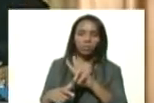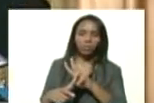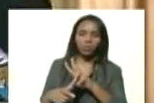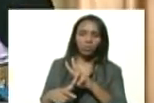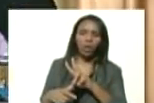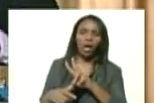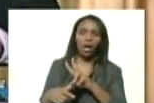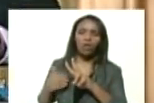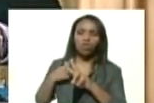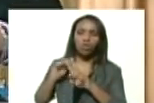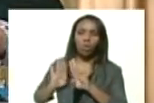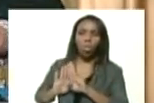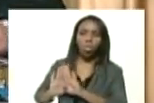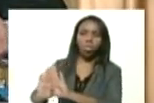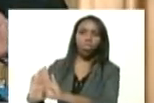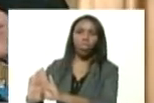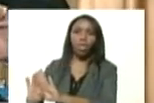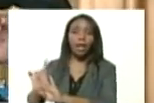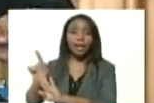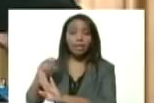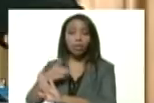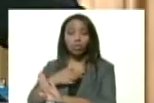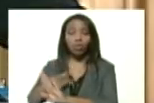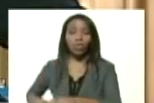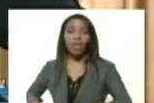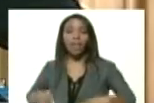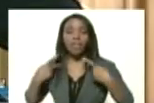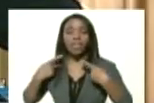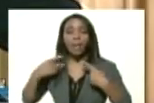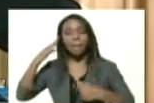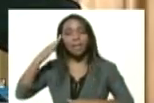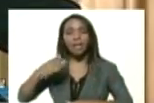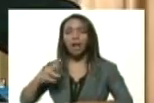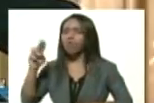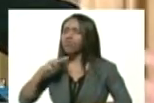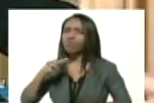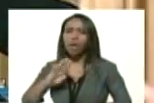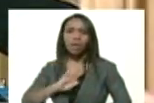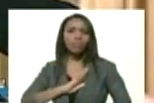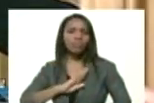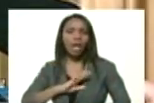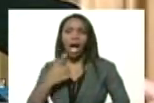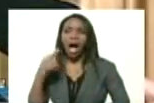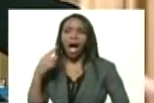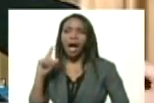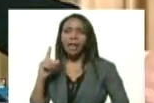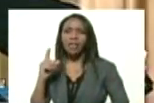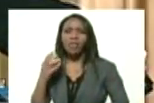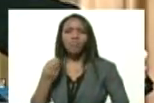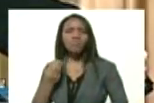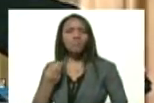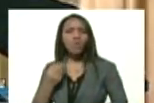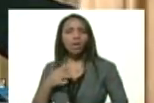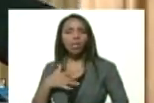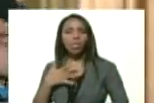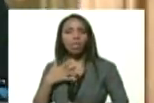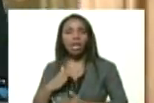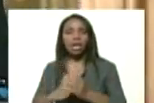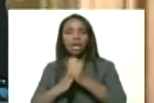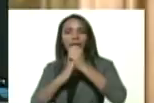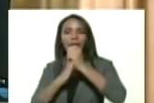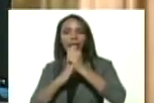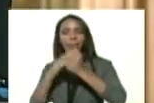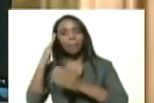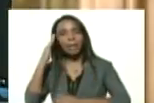apartamos lo apartamos de la vida militar nunca tuvo nunca fue muy agraciado como líder militar